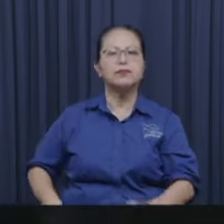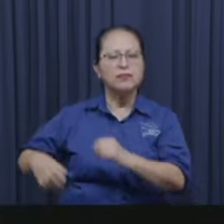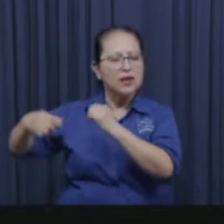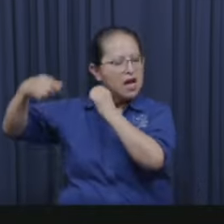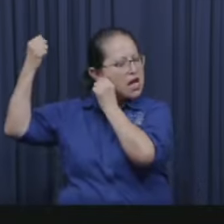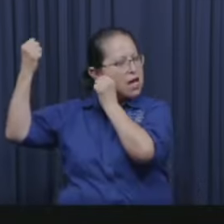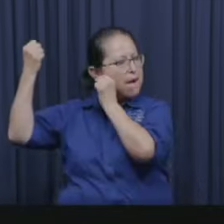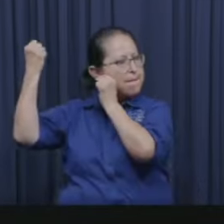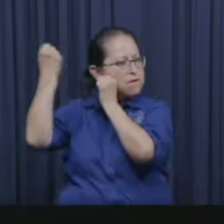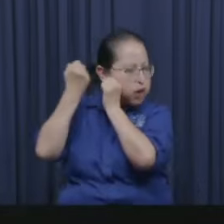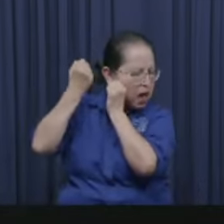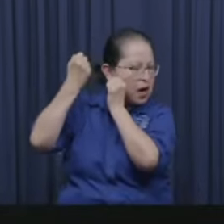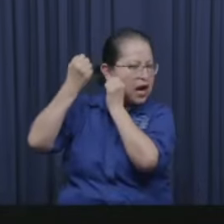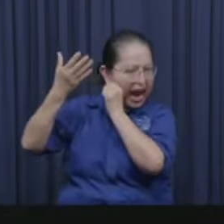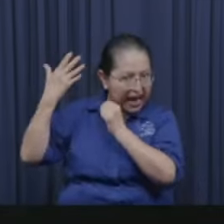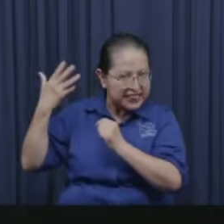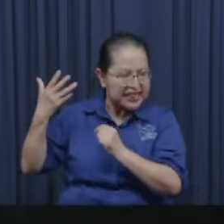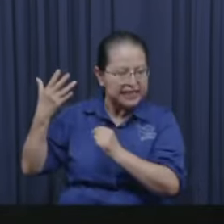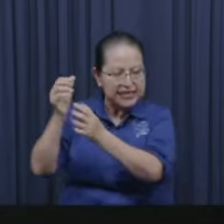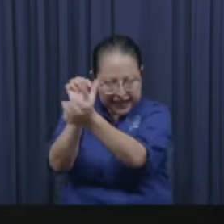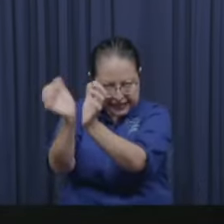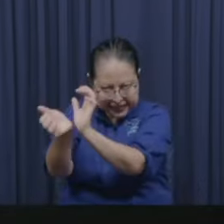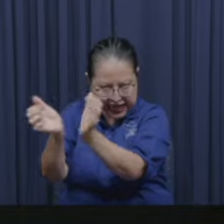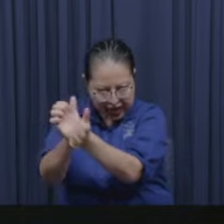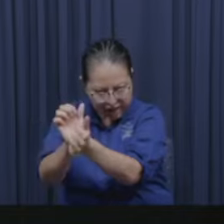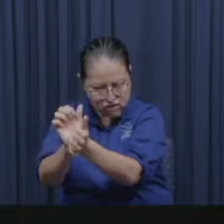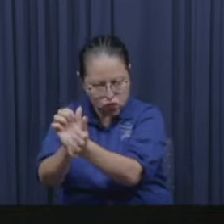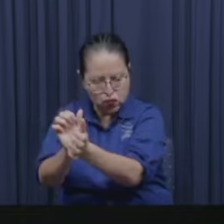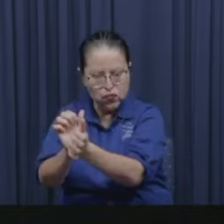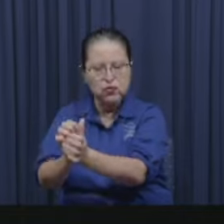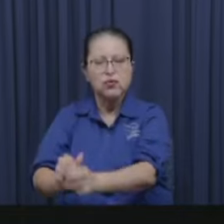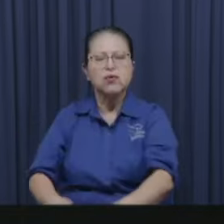formón que le quedan dos orejas le sale